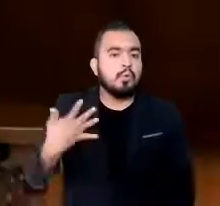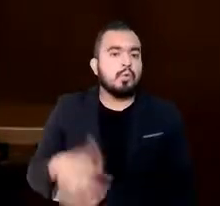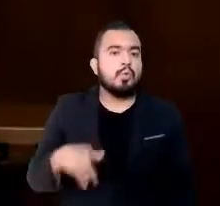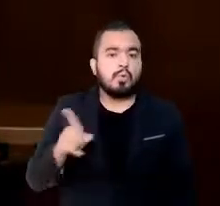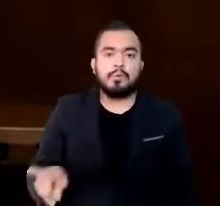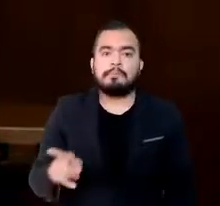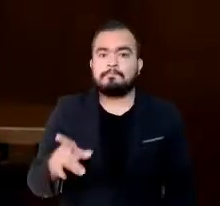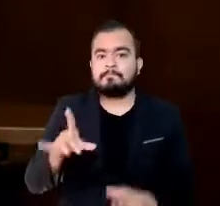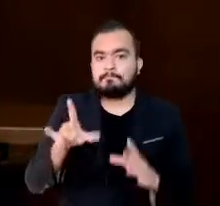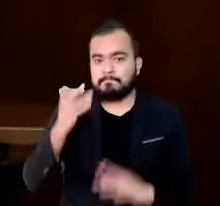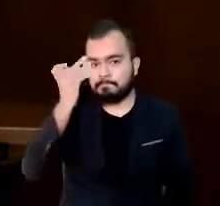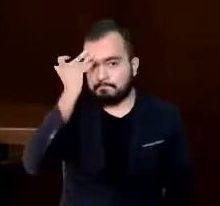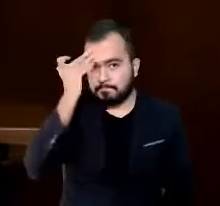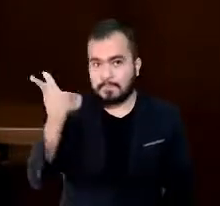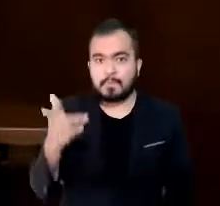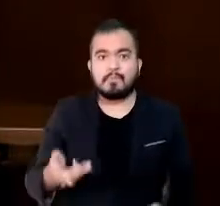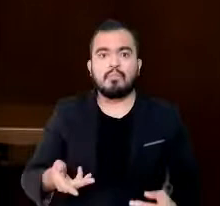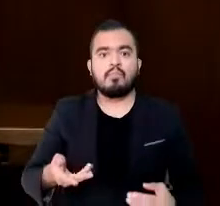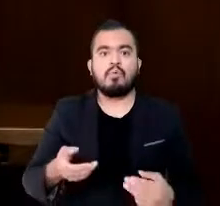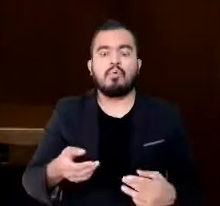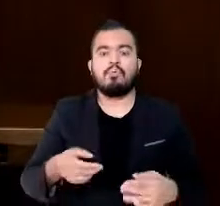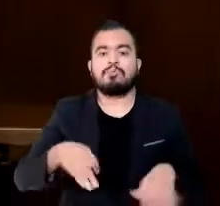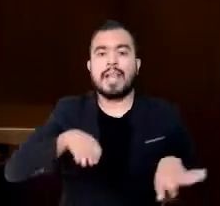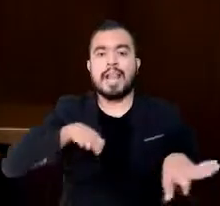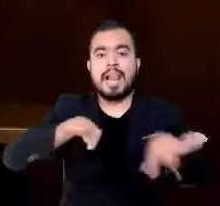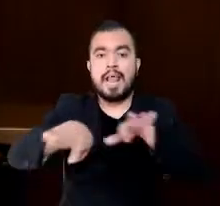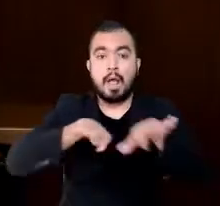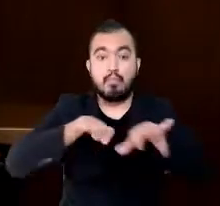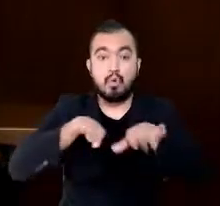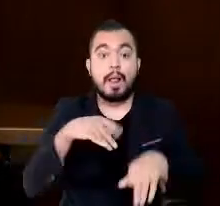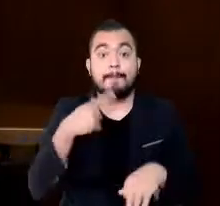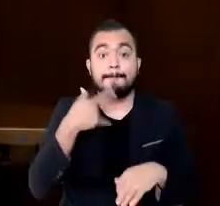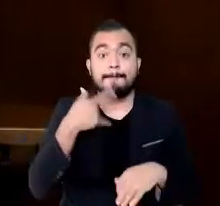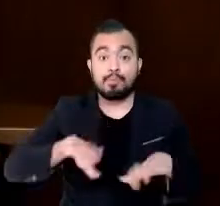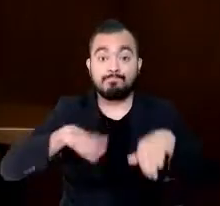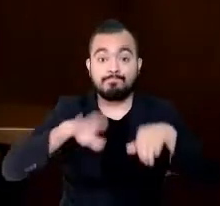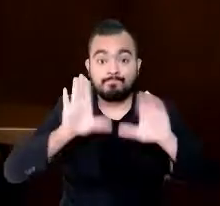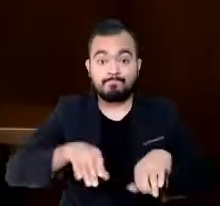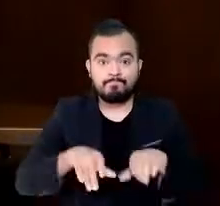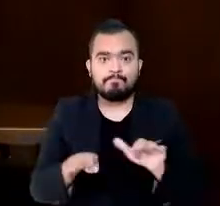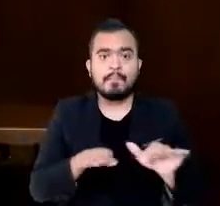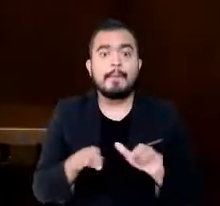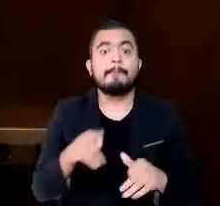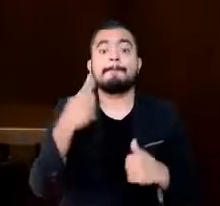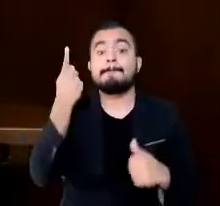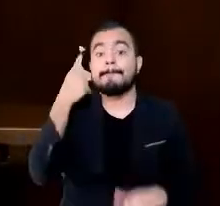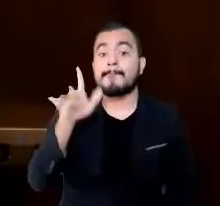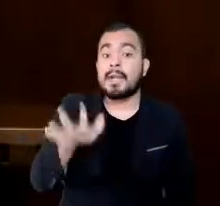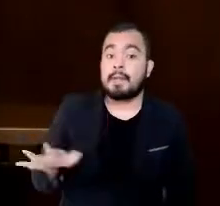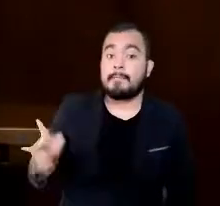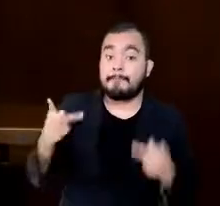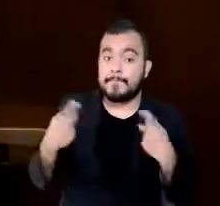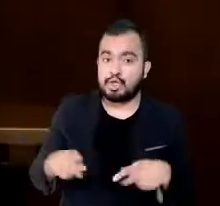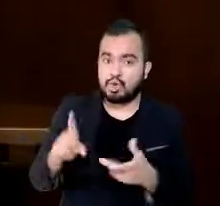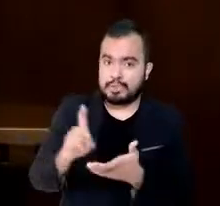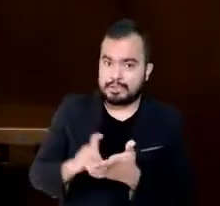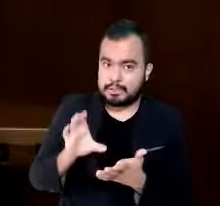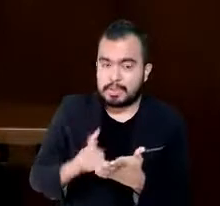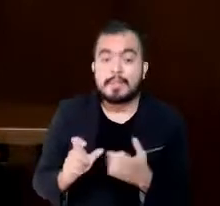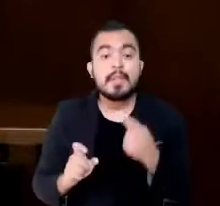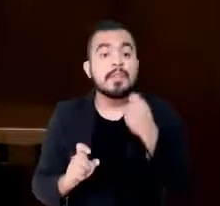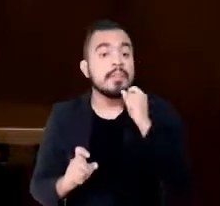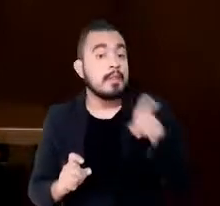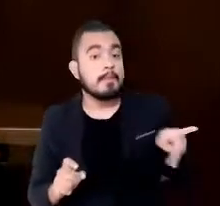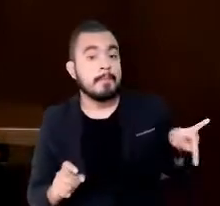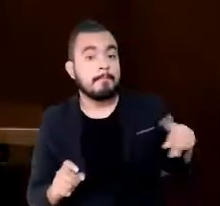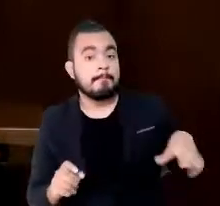en el mercado laboral, ya que las tasas de ocupación, tanto para las personas con discapacidad como para las personas que no tienen,